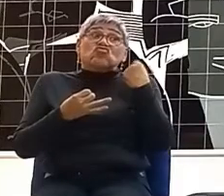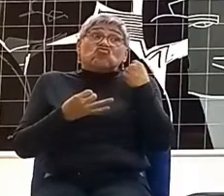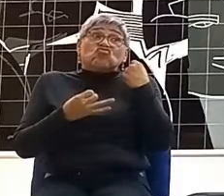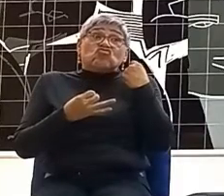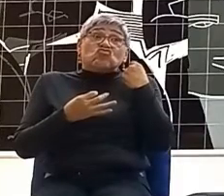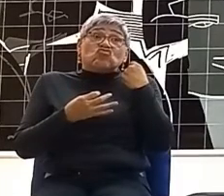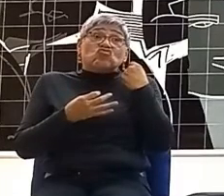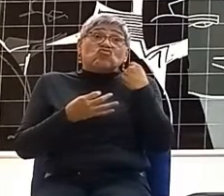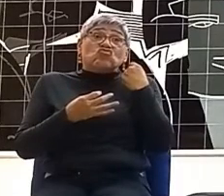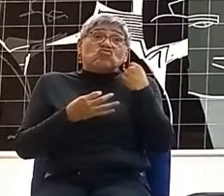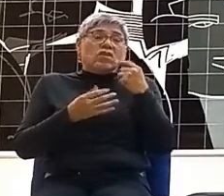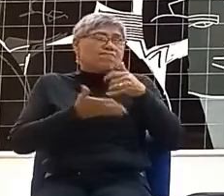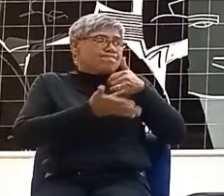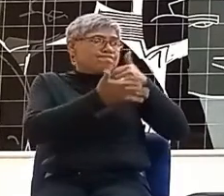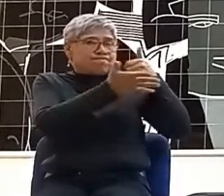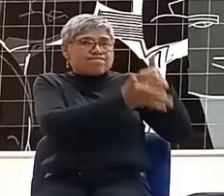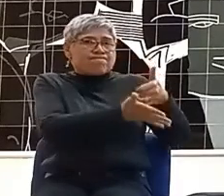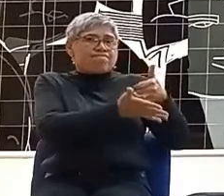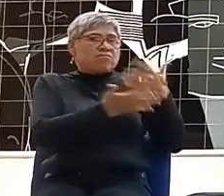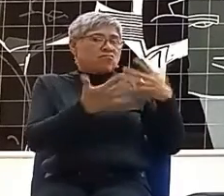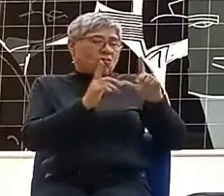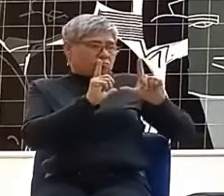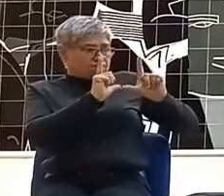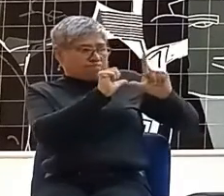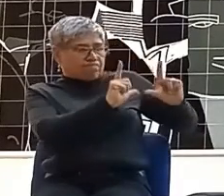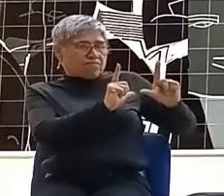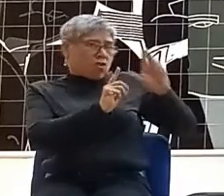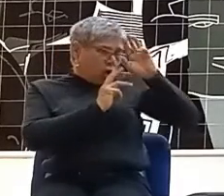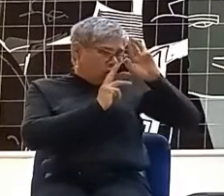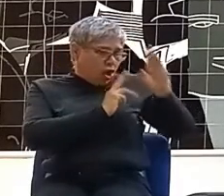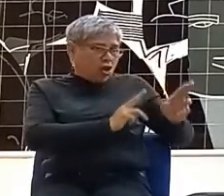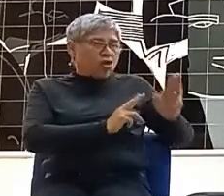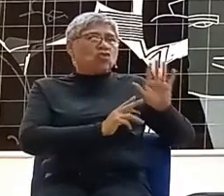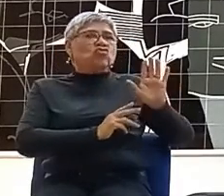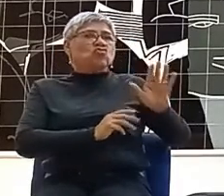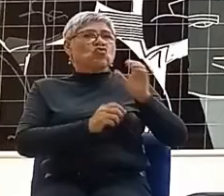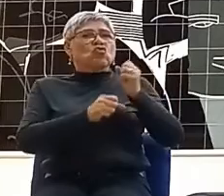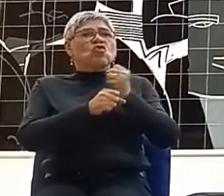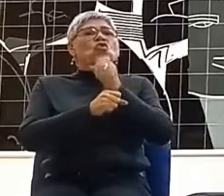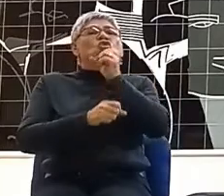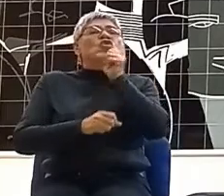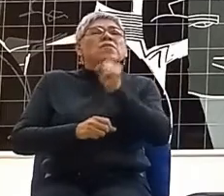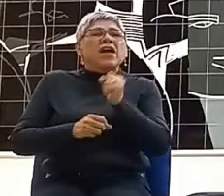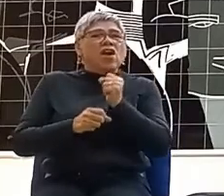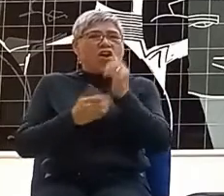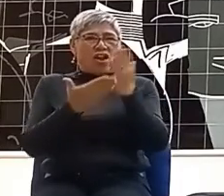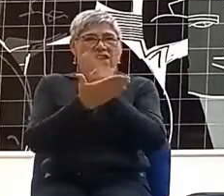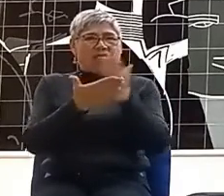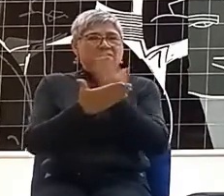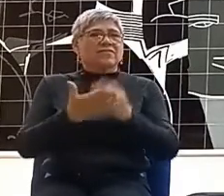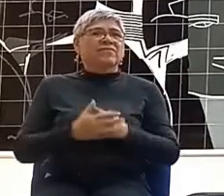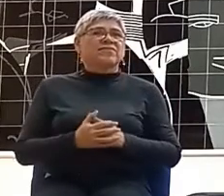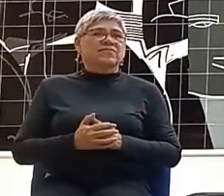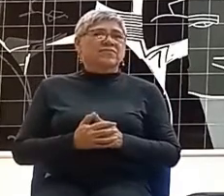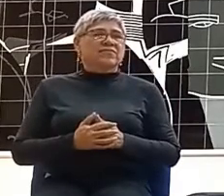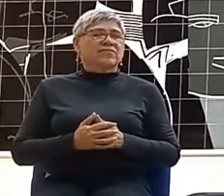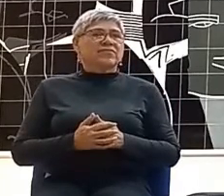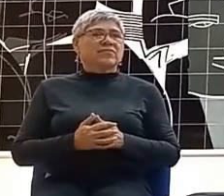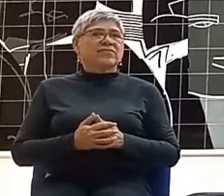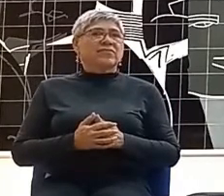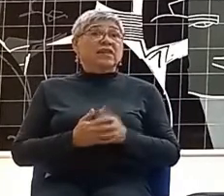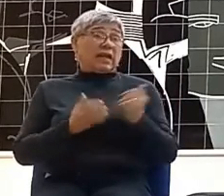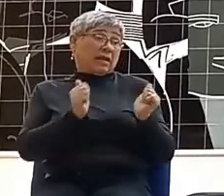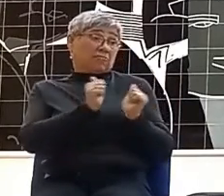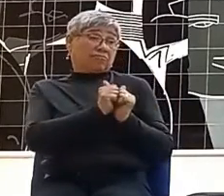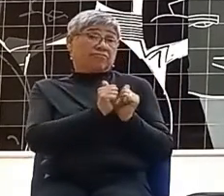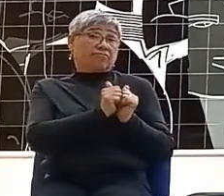recientemente premiado con mención de honor con su obra Librería de Viejo, de la cual hablaremos al lado de